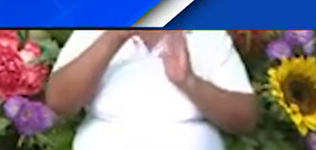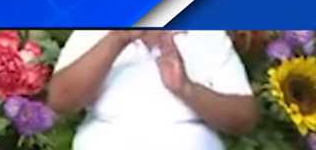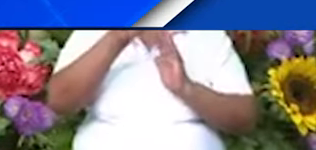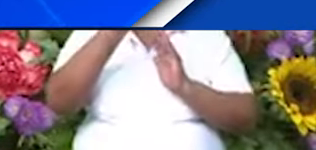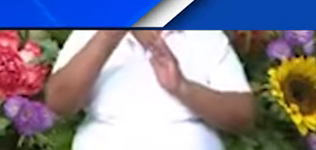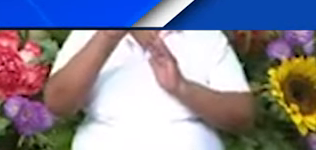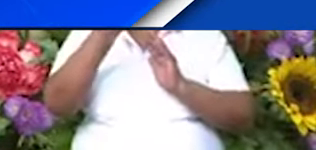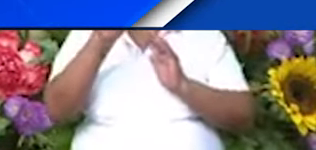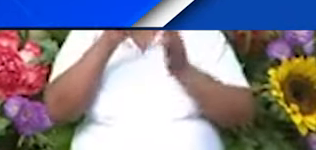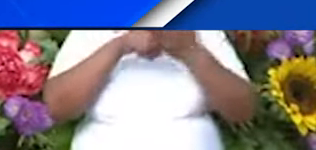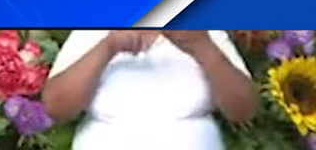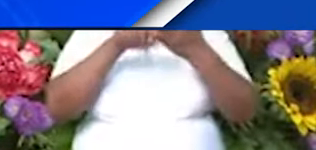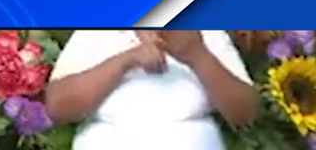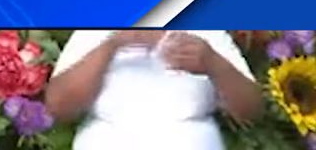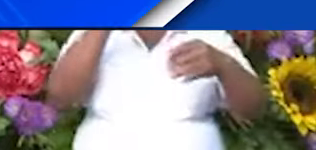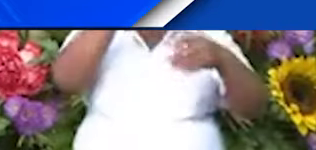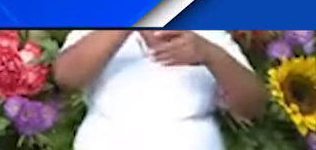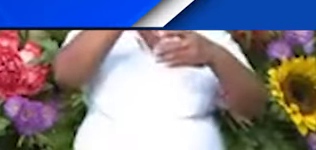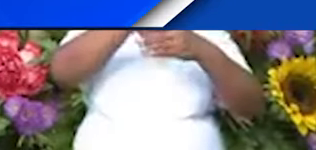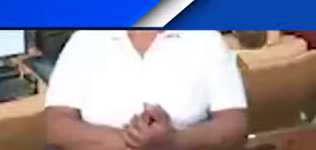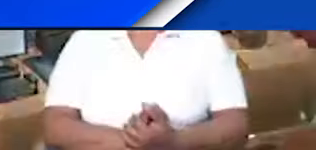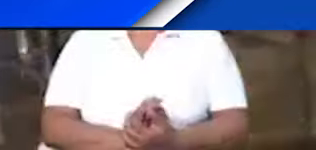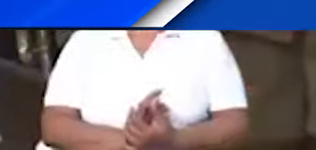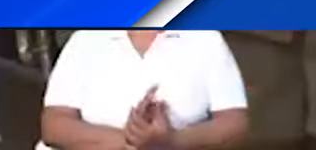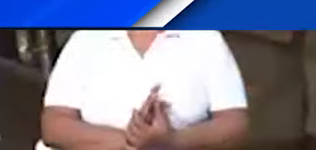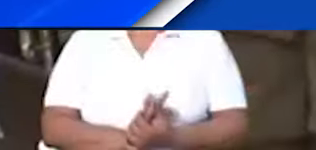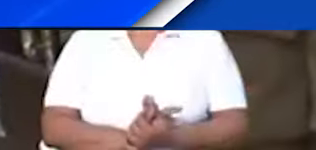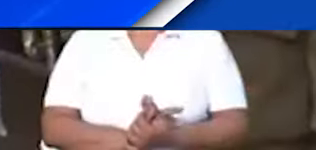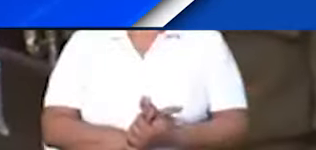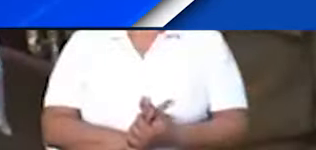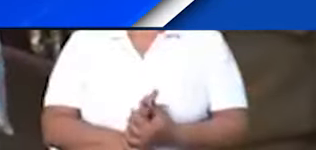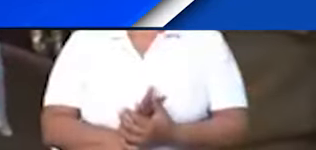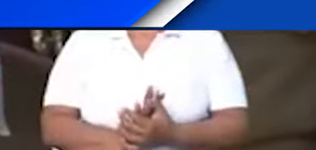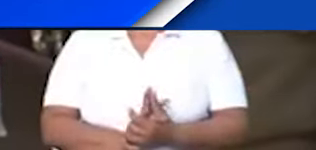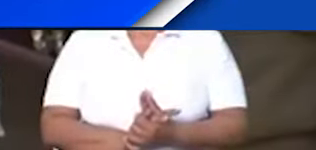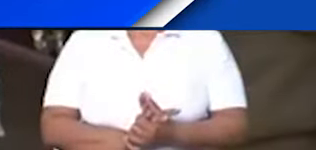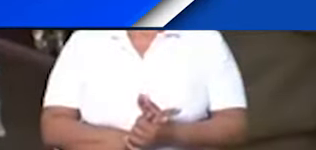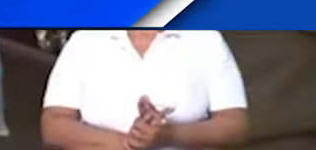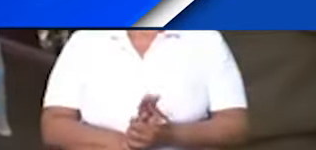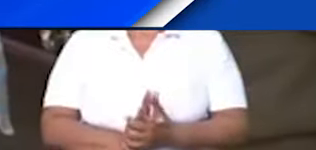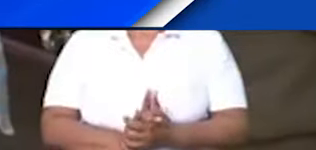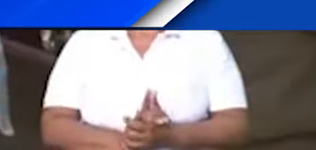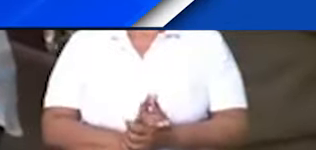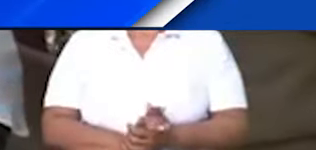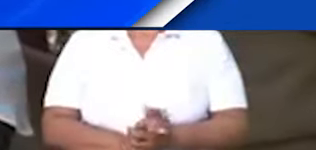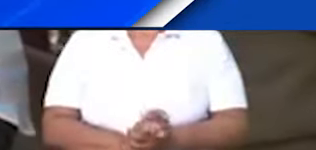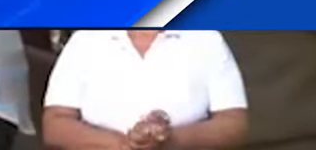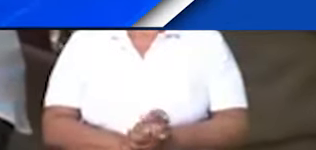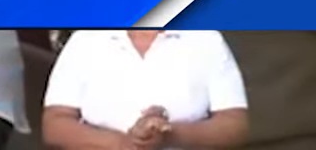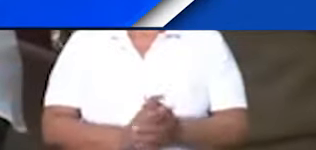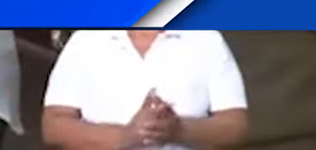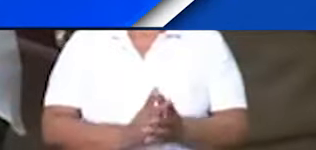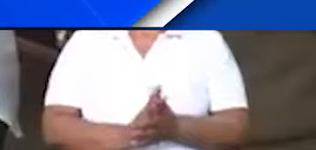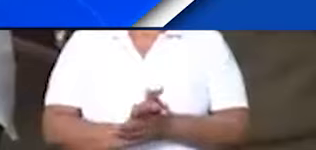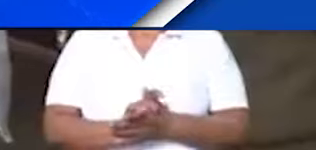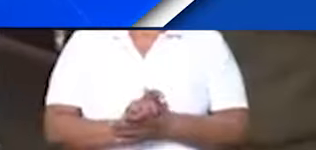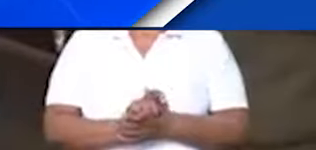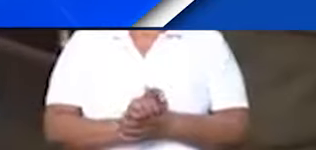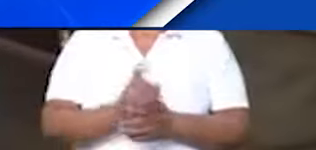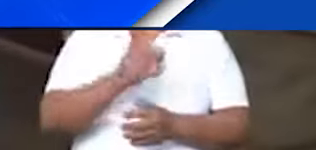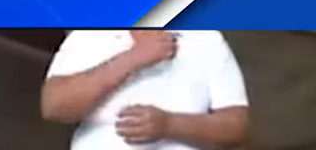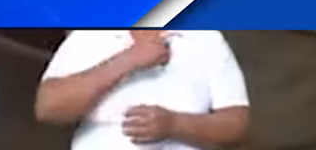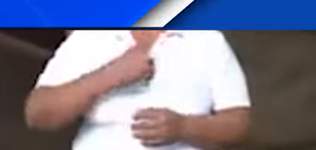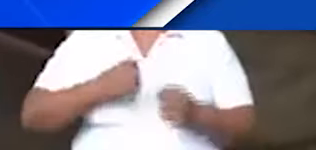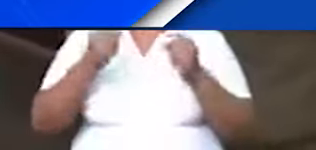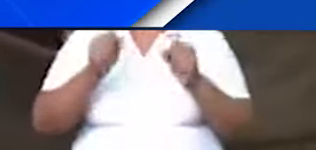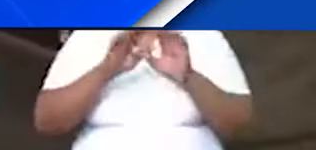2.921.430 votos depositados. Tal como lo establece el artículo 34 de la Ley Orgánica del Poder